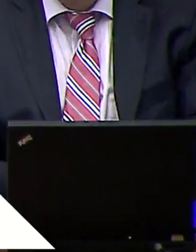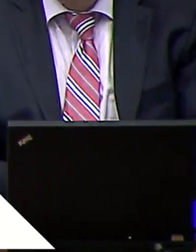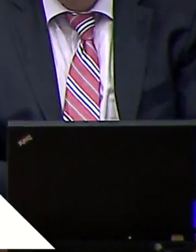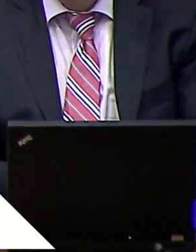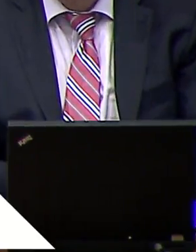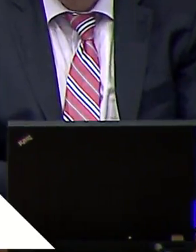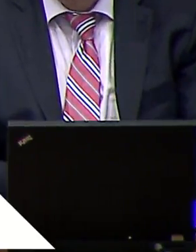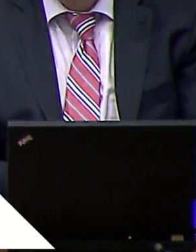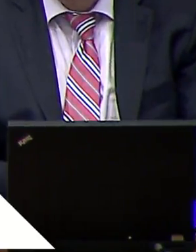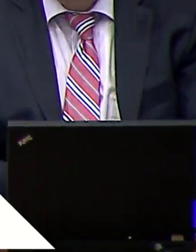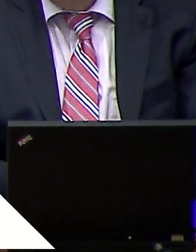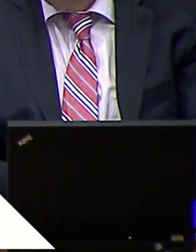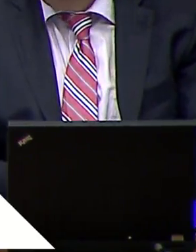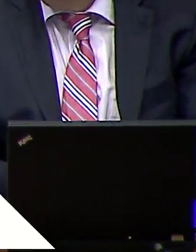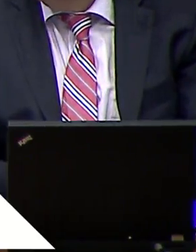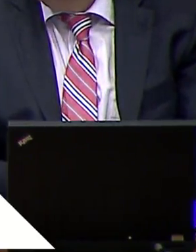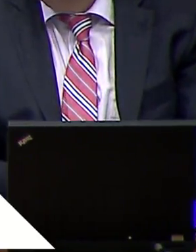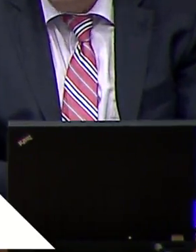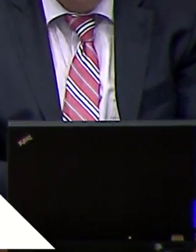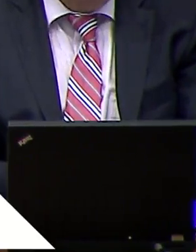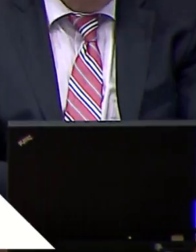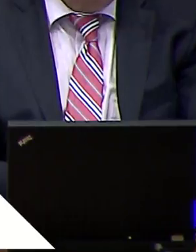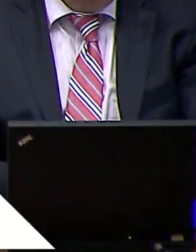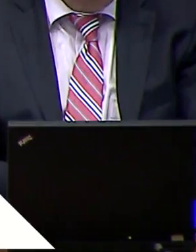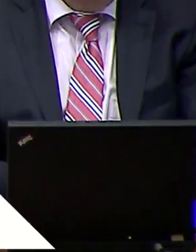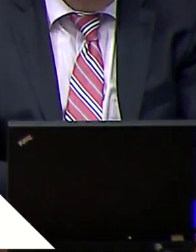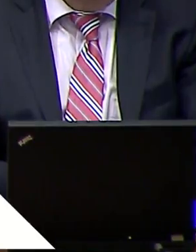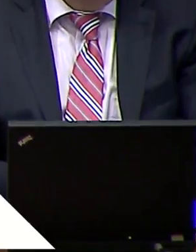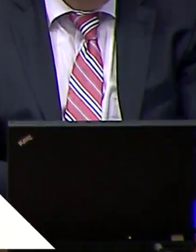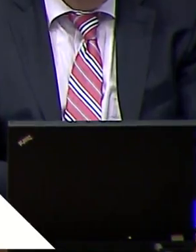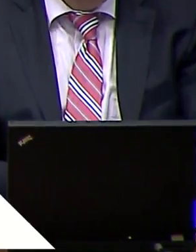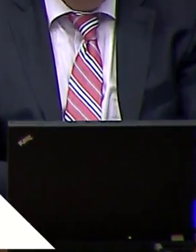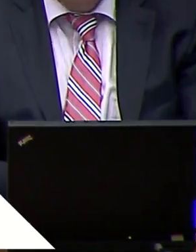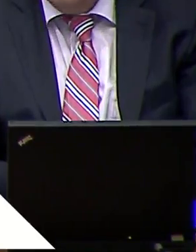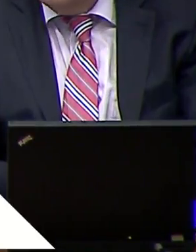presente en la sala de todas maneras reitero la invitación a almorzar